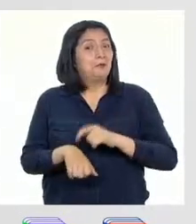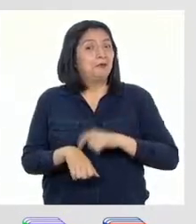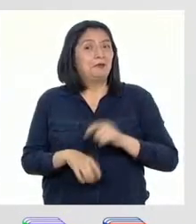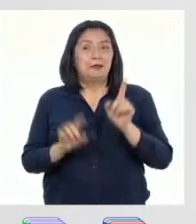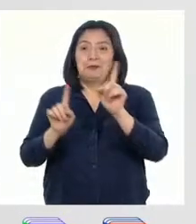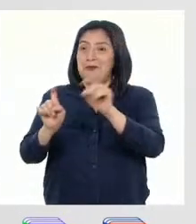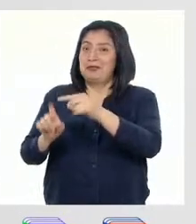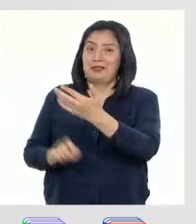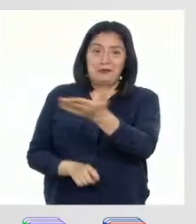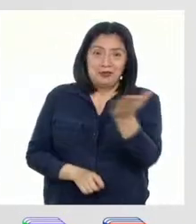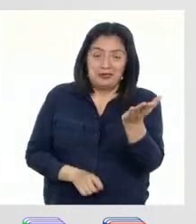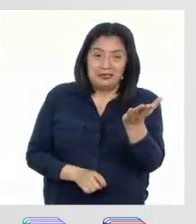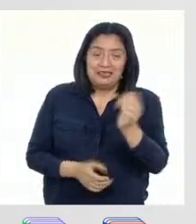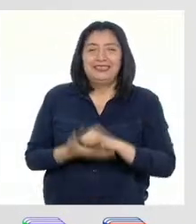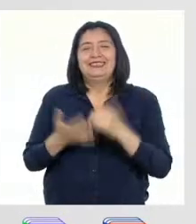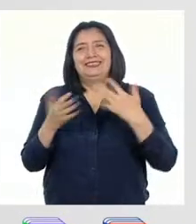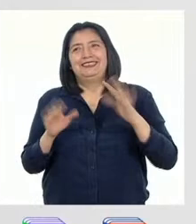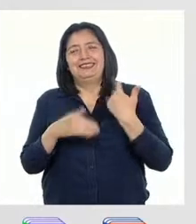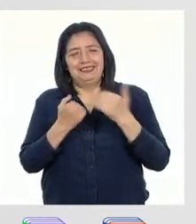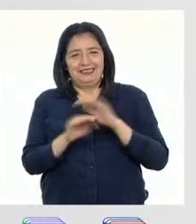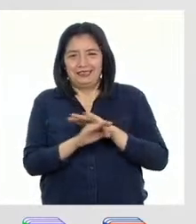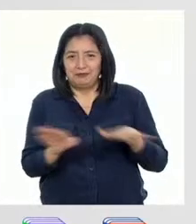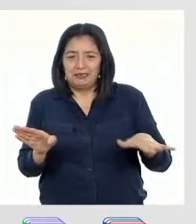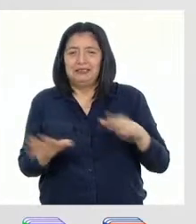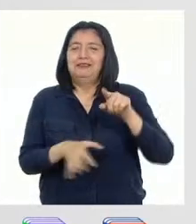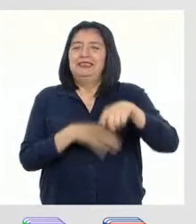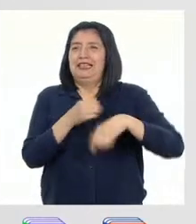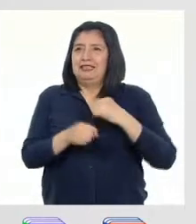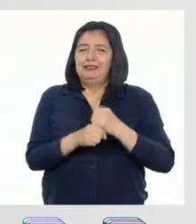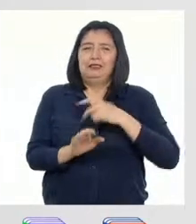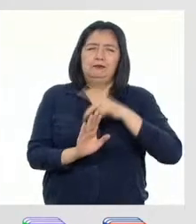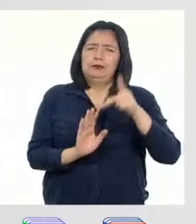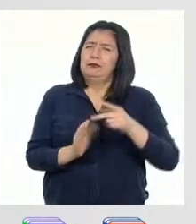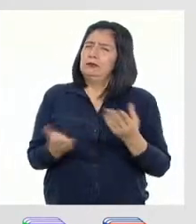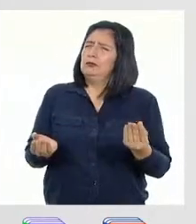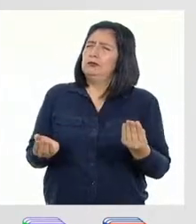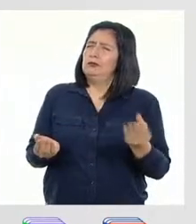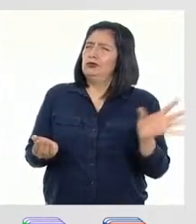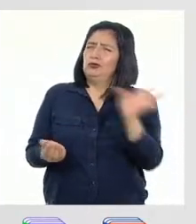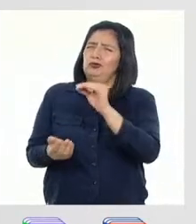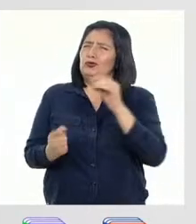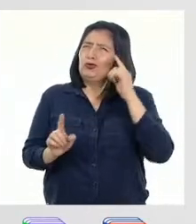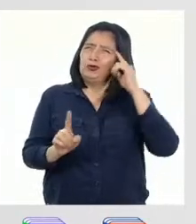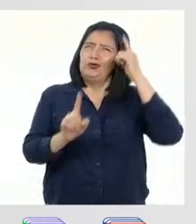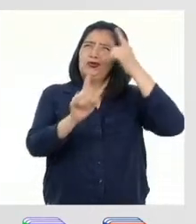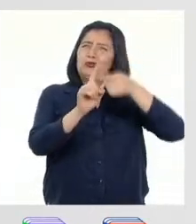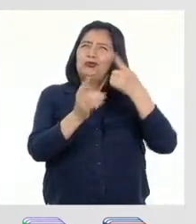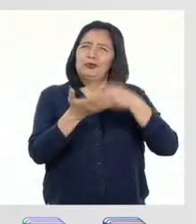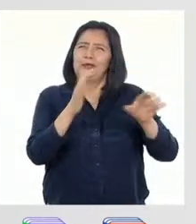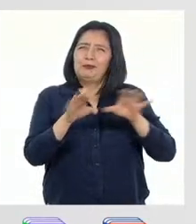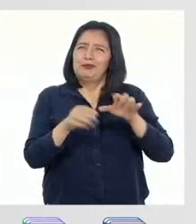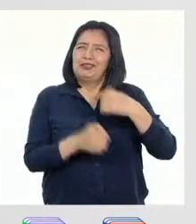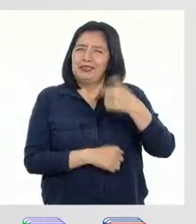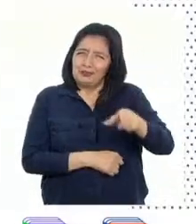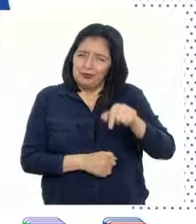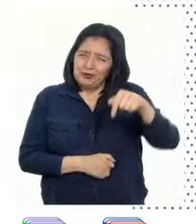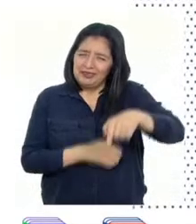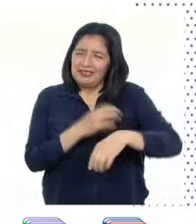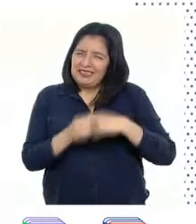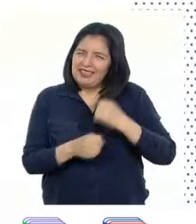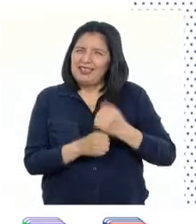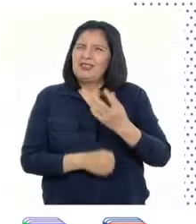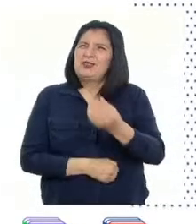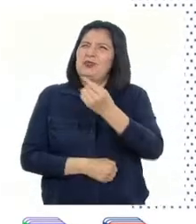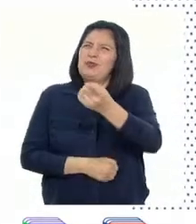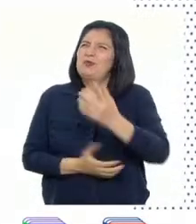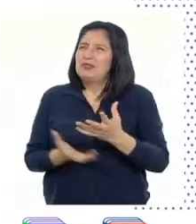de preguntarles a ustedes, ya que estamos terminando el año y este programa, con todos los retos que hemos experimentado este año,